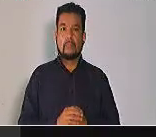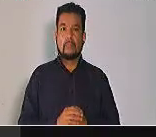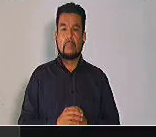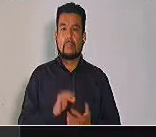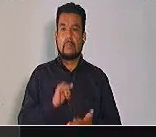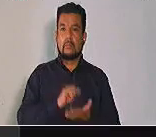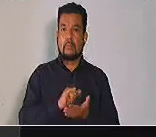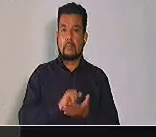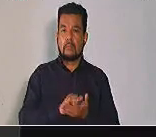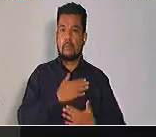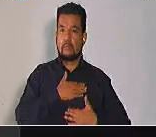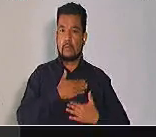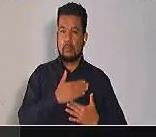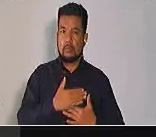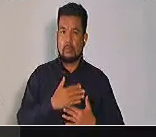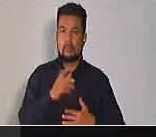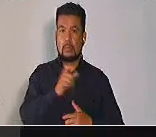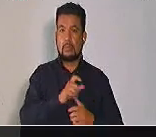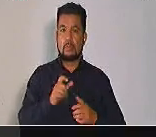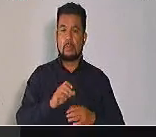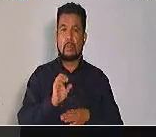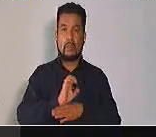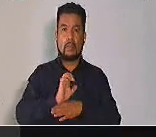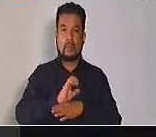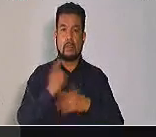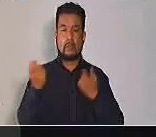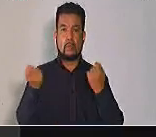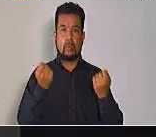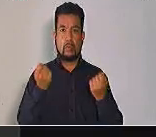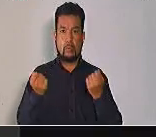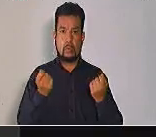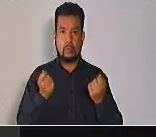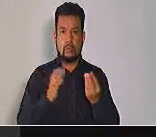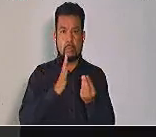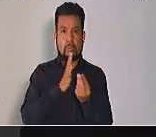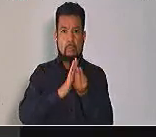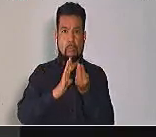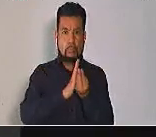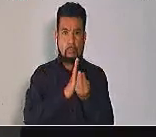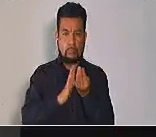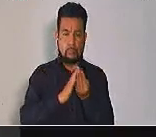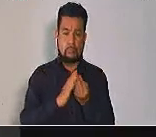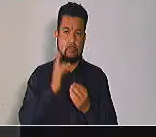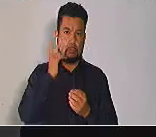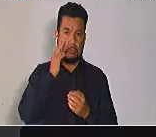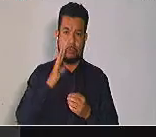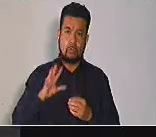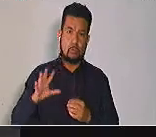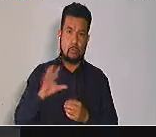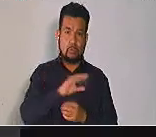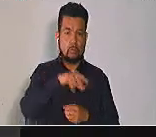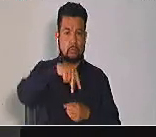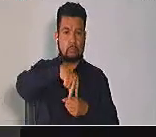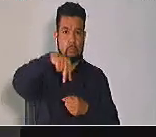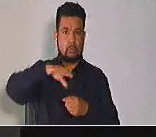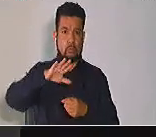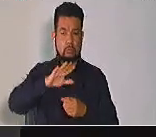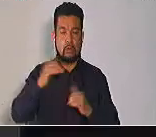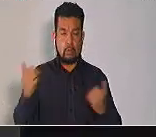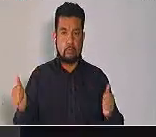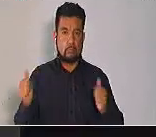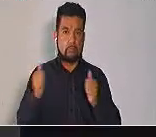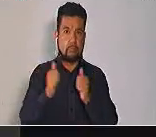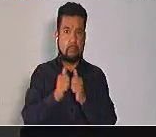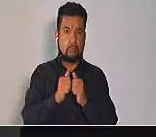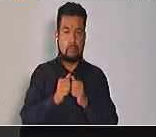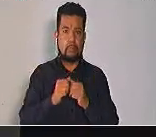De igual forma, un saludo para los organismos de control, medios de comunicación y desde luego para todos los ciudadanos que nos acompañan